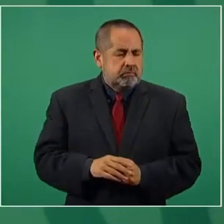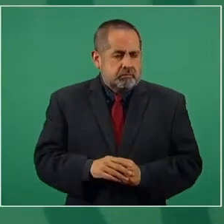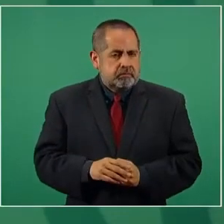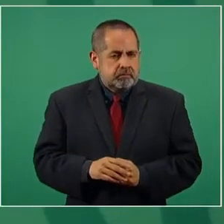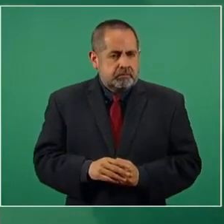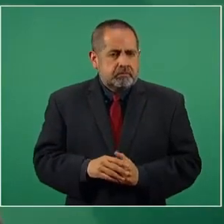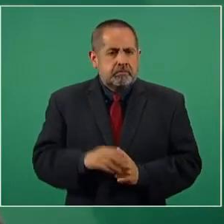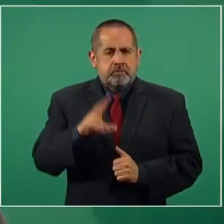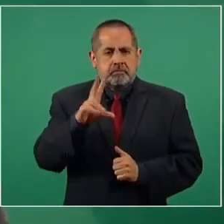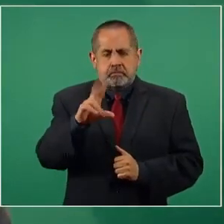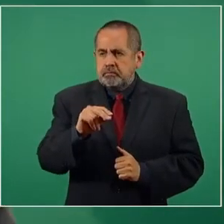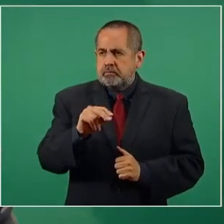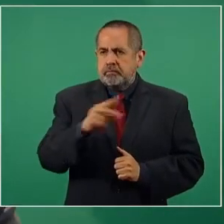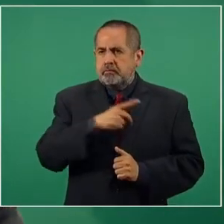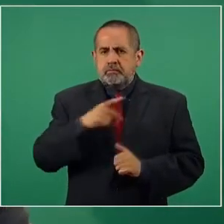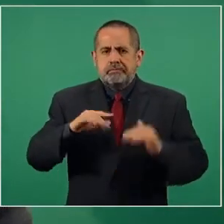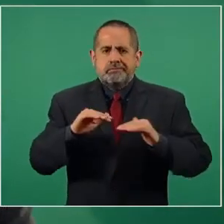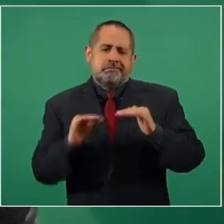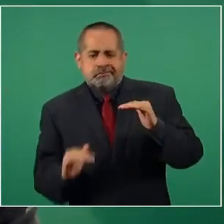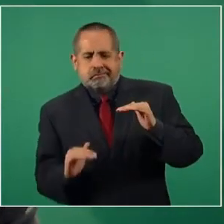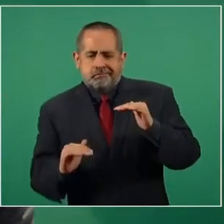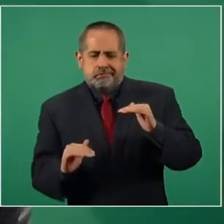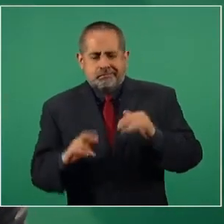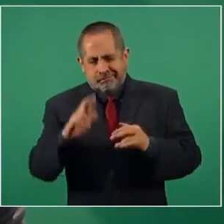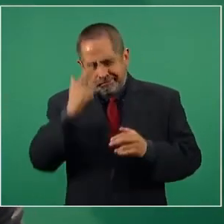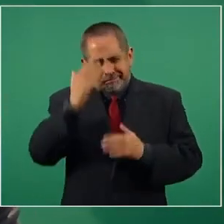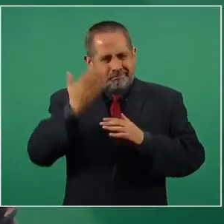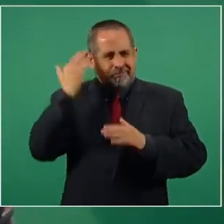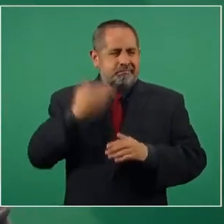que no haya la monstruosa desigualdad que existe,